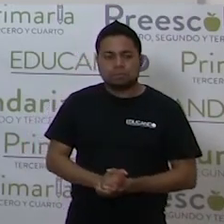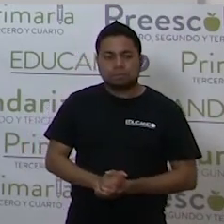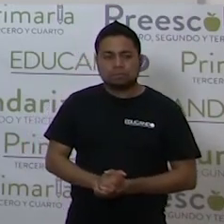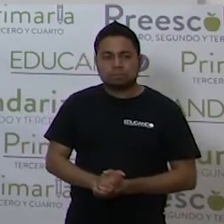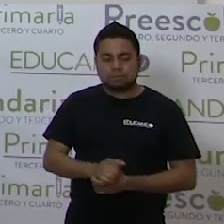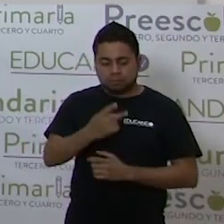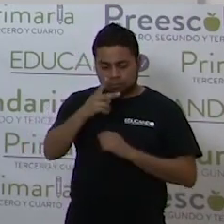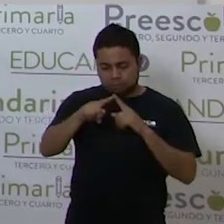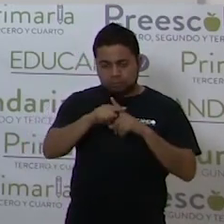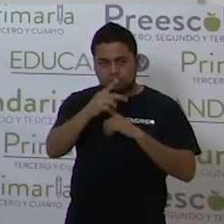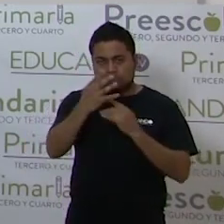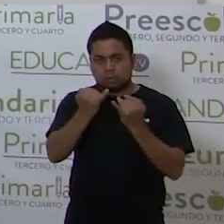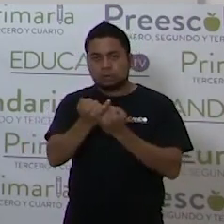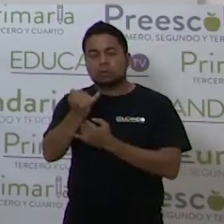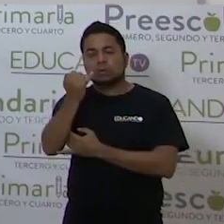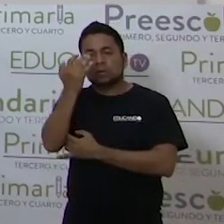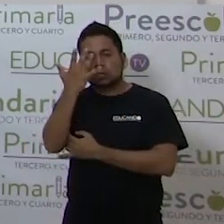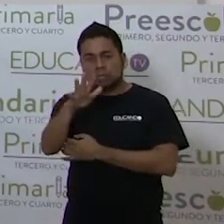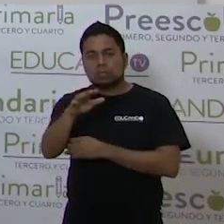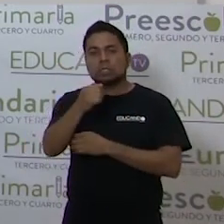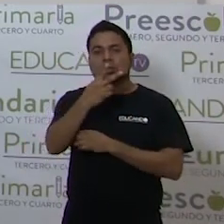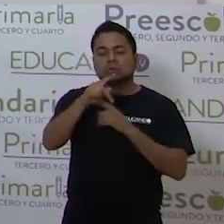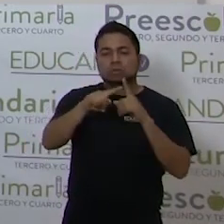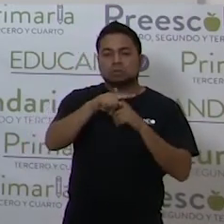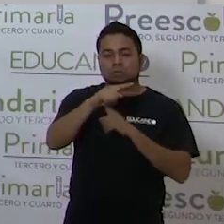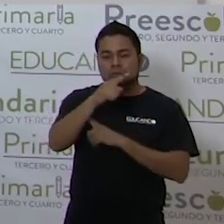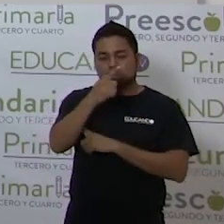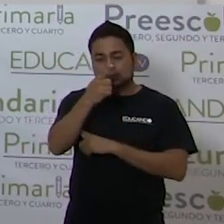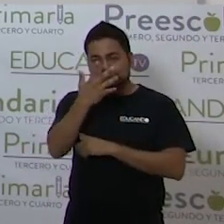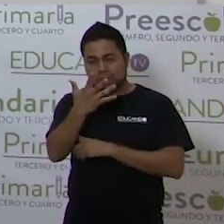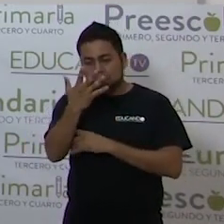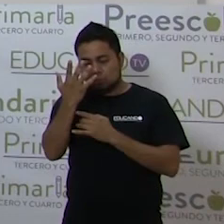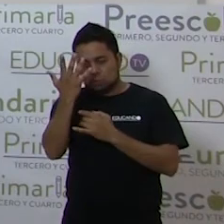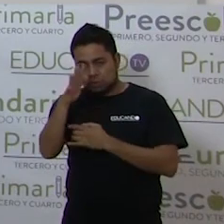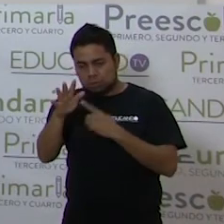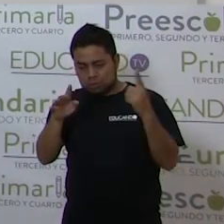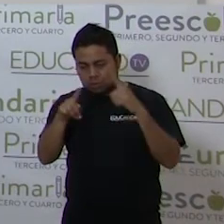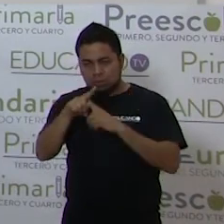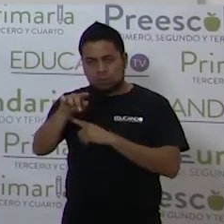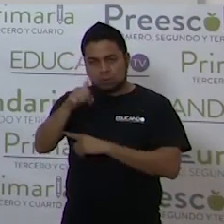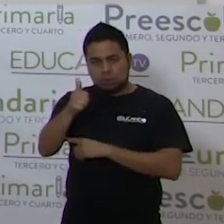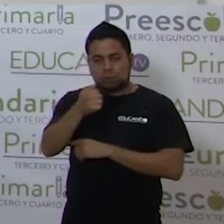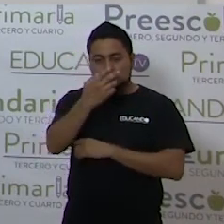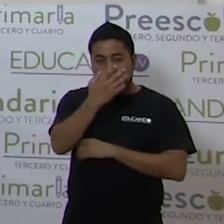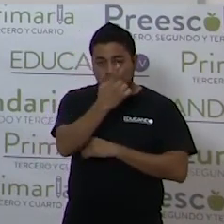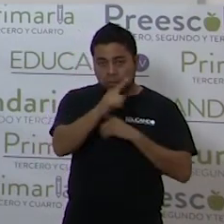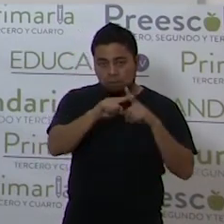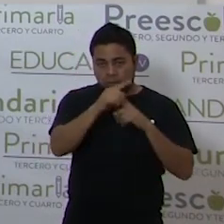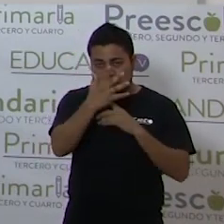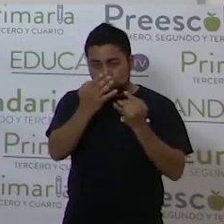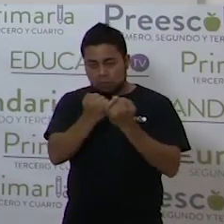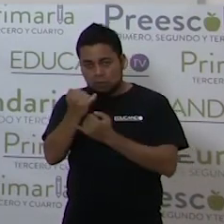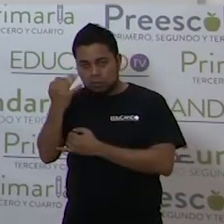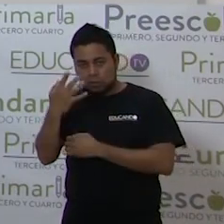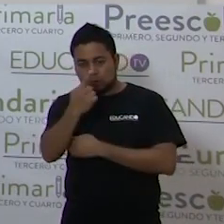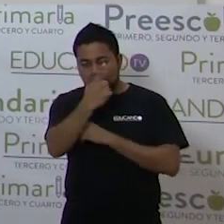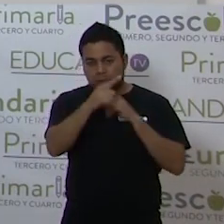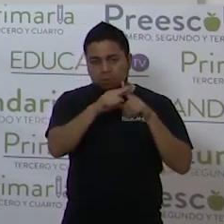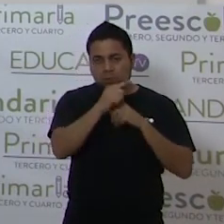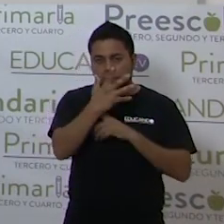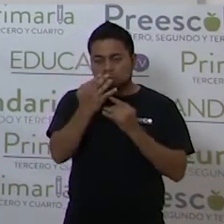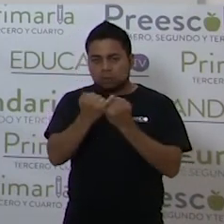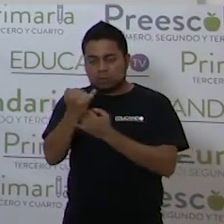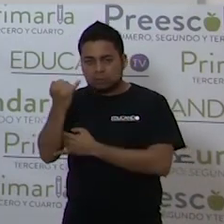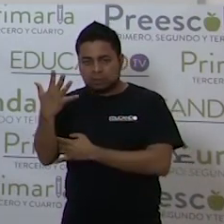2 x 5 10 2 x 5 10 y un 11 1 por 5 51 por 5 5